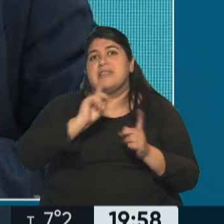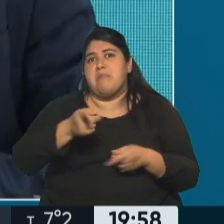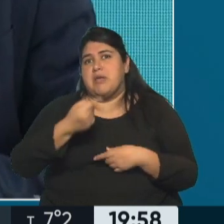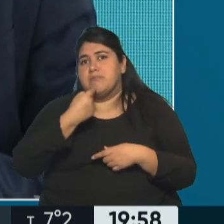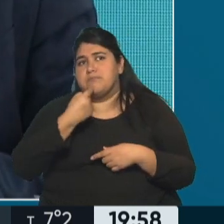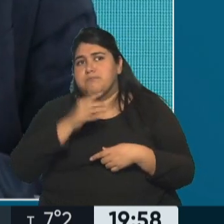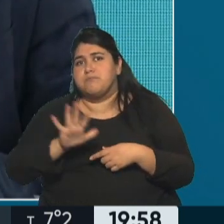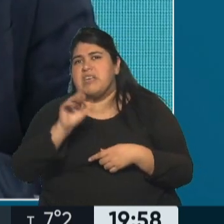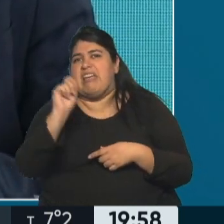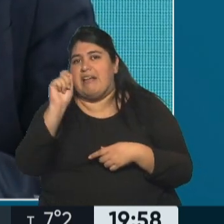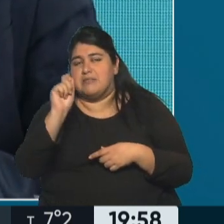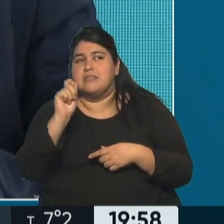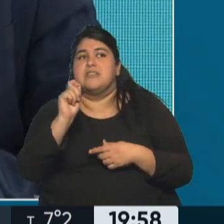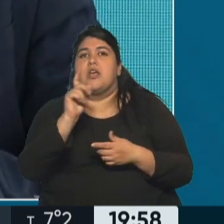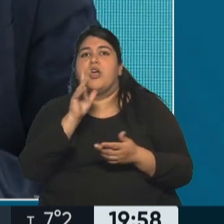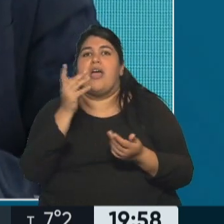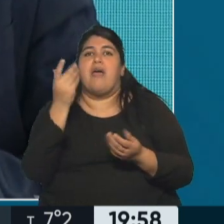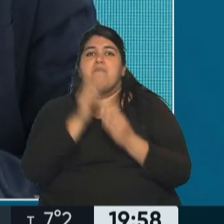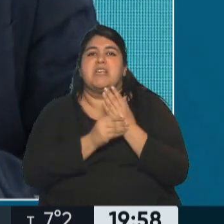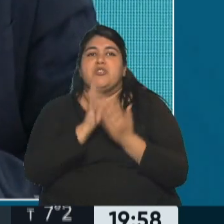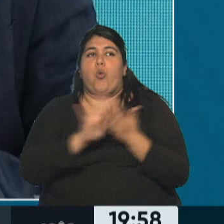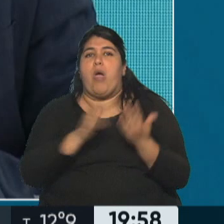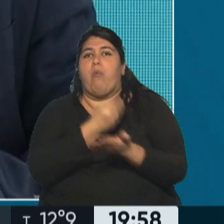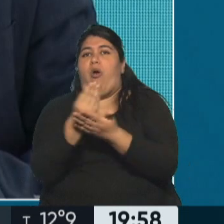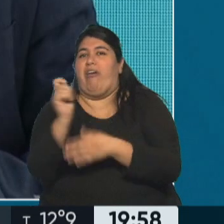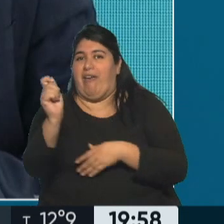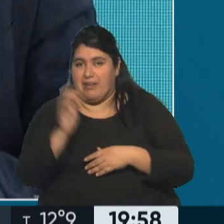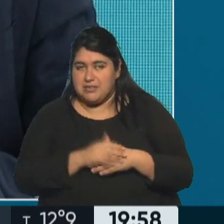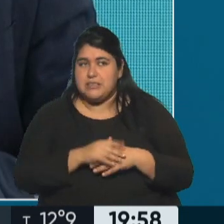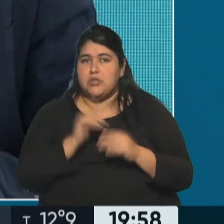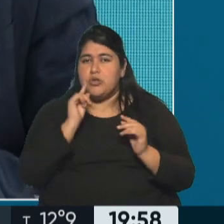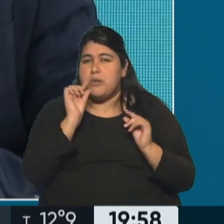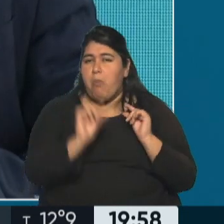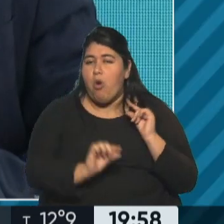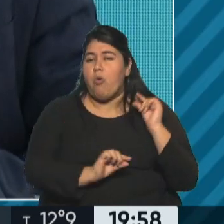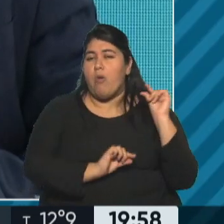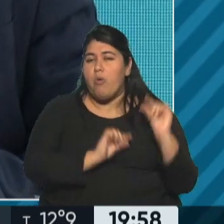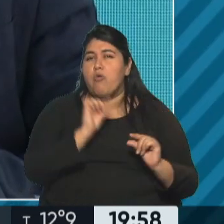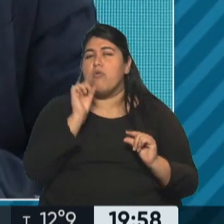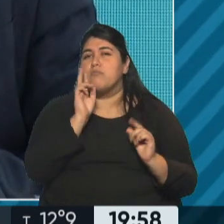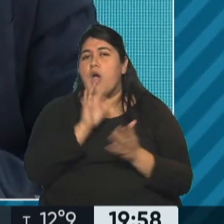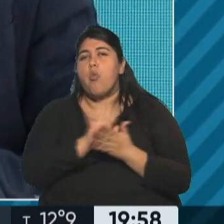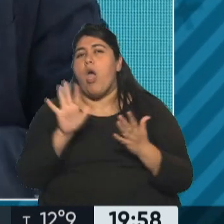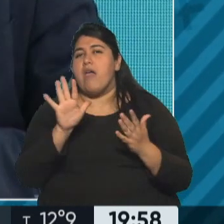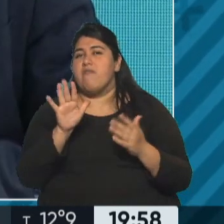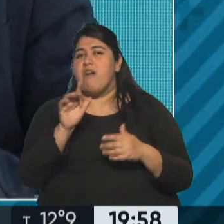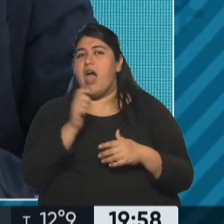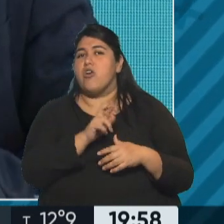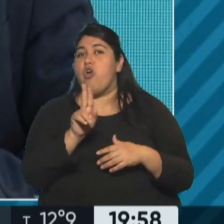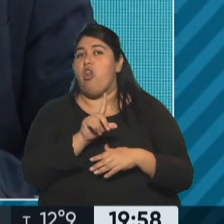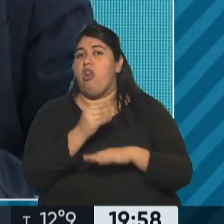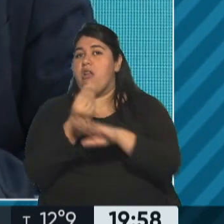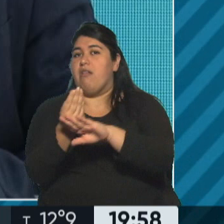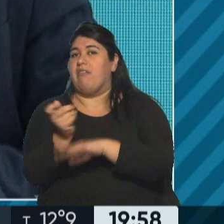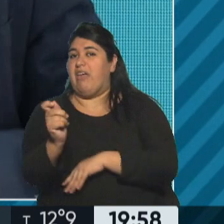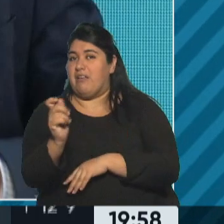así que extrema cautela con los nuevos pasos y sobre todo, Silvia, con la nueva figura, pero y